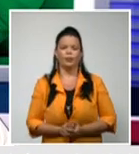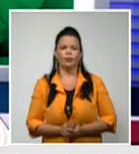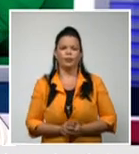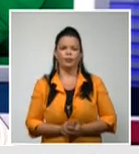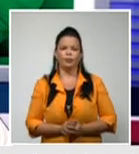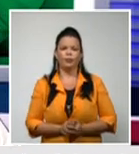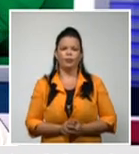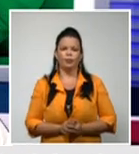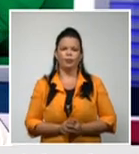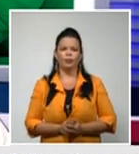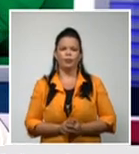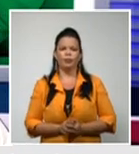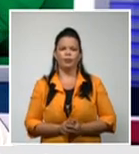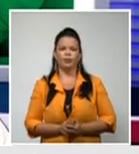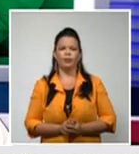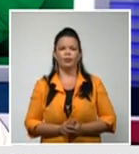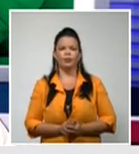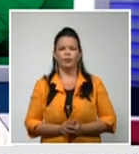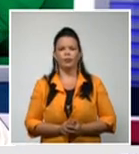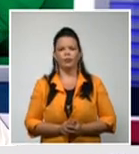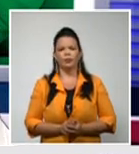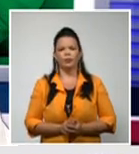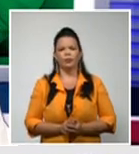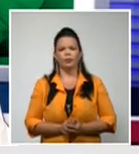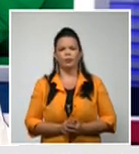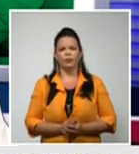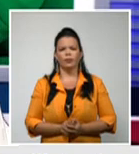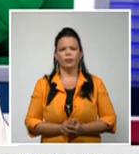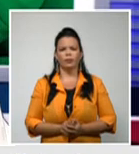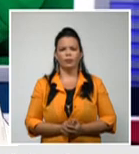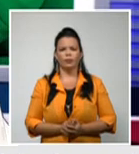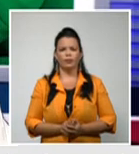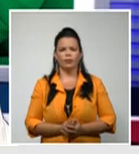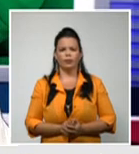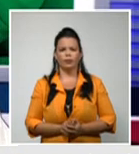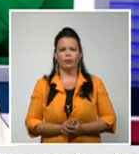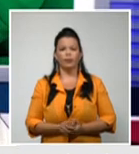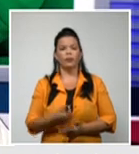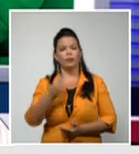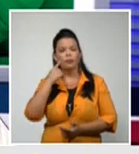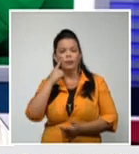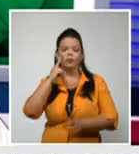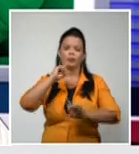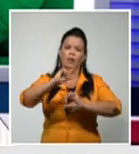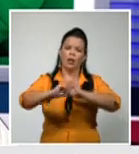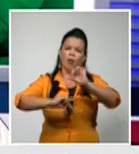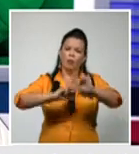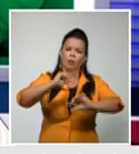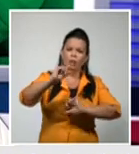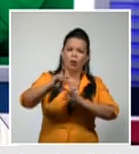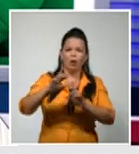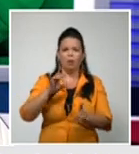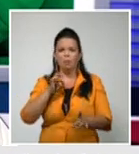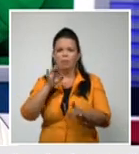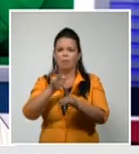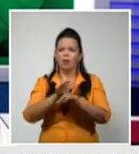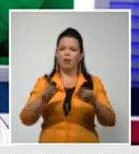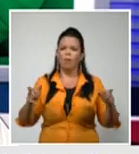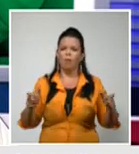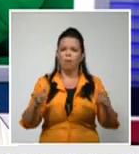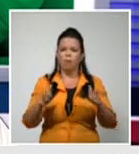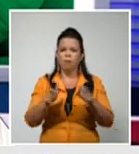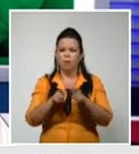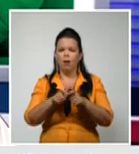Pudiéramos decir de que el indicador de una disminución del número de casos positivos, bueno,